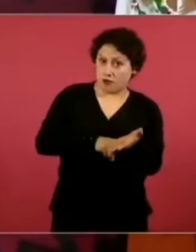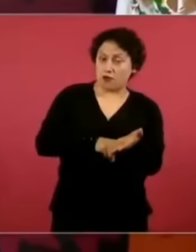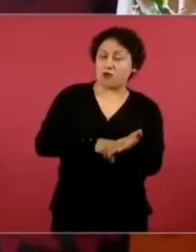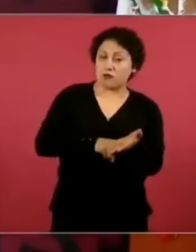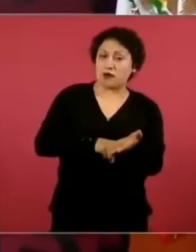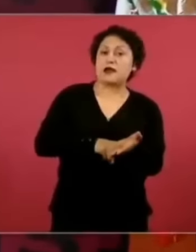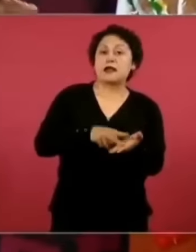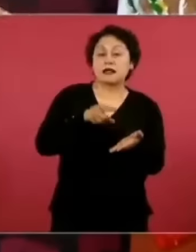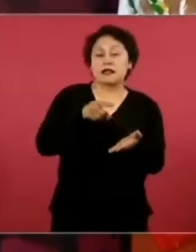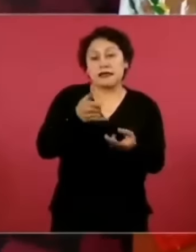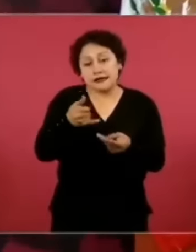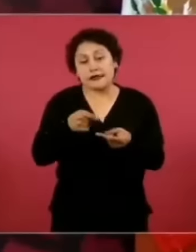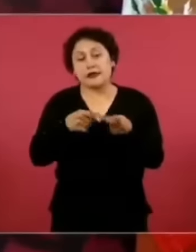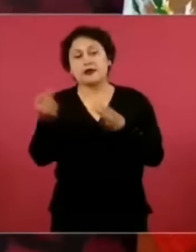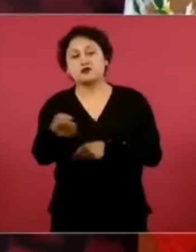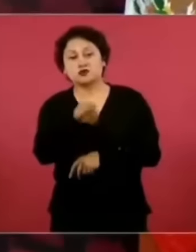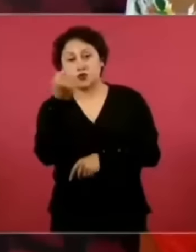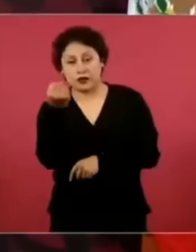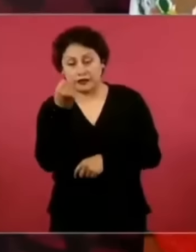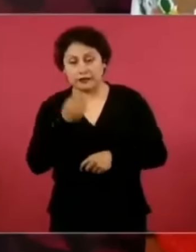Y ya estamos terminando el gobierno.